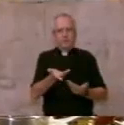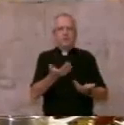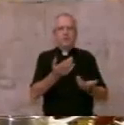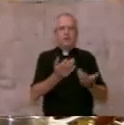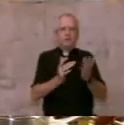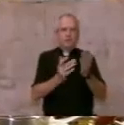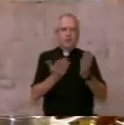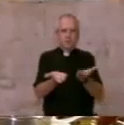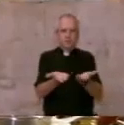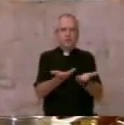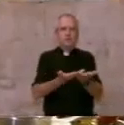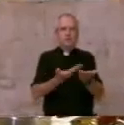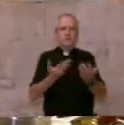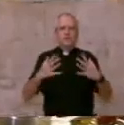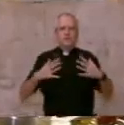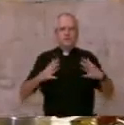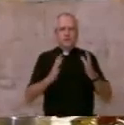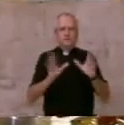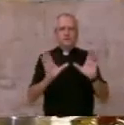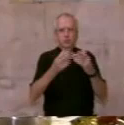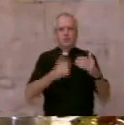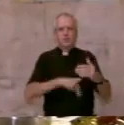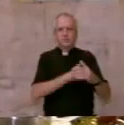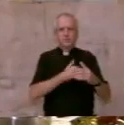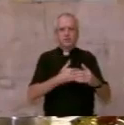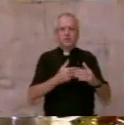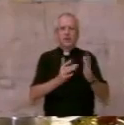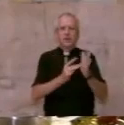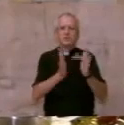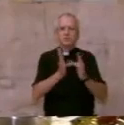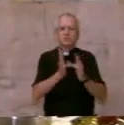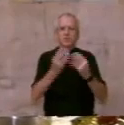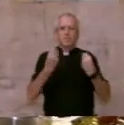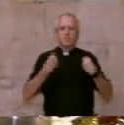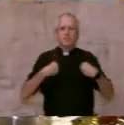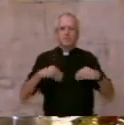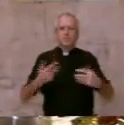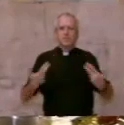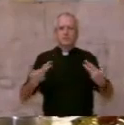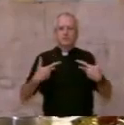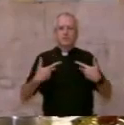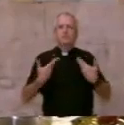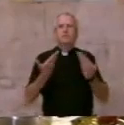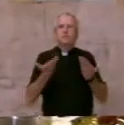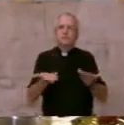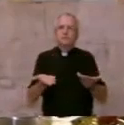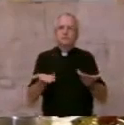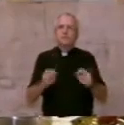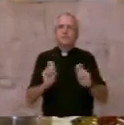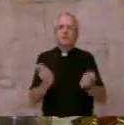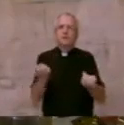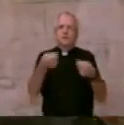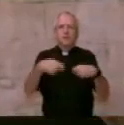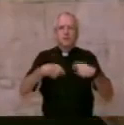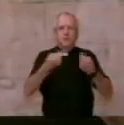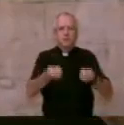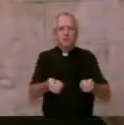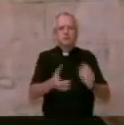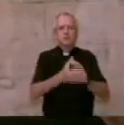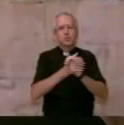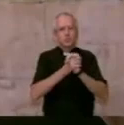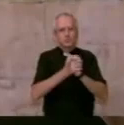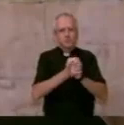Dirige tu mirada sobre la ofrenda de tu Iglesia y reconoce en ella la víctima por cuya inmolación quisiste devolvernos tu